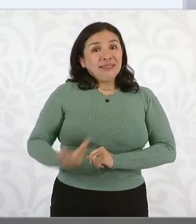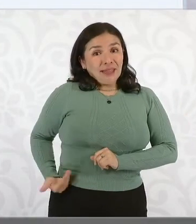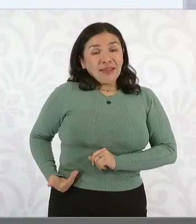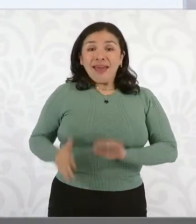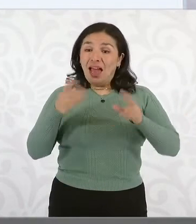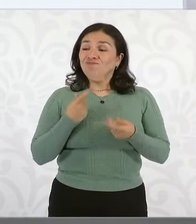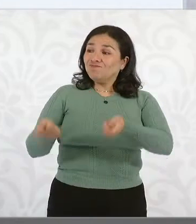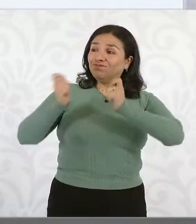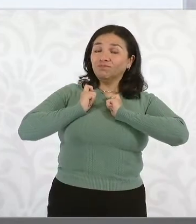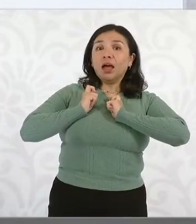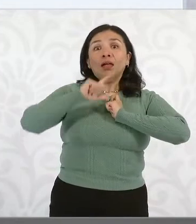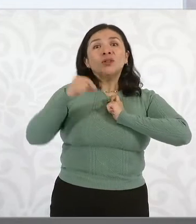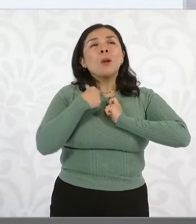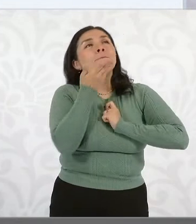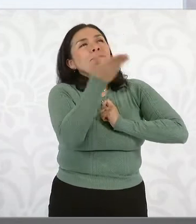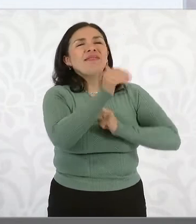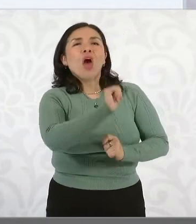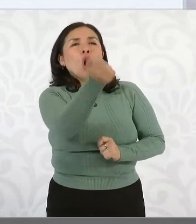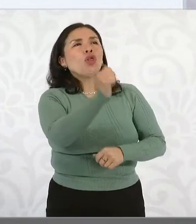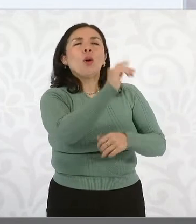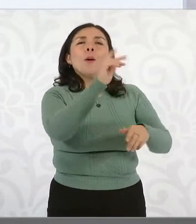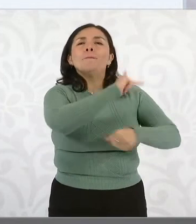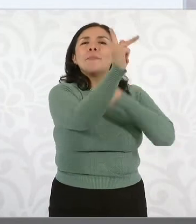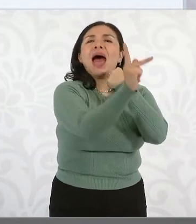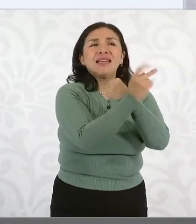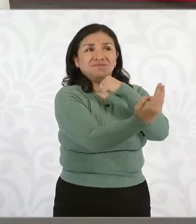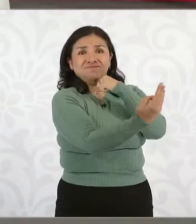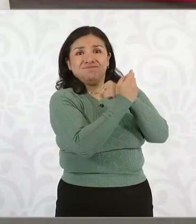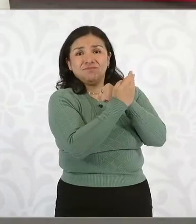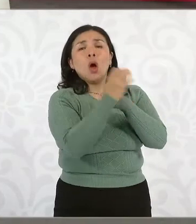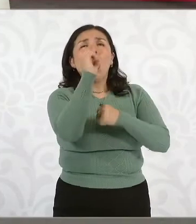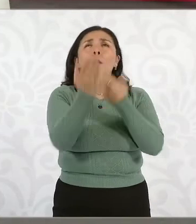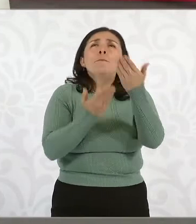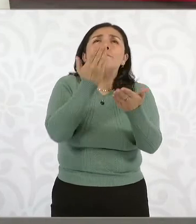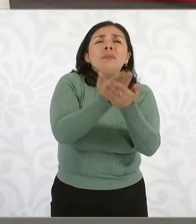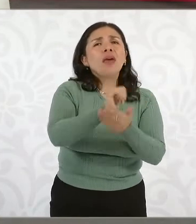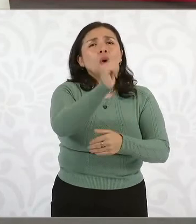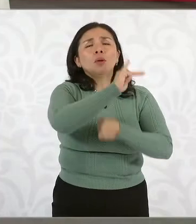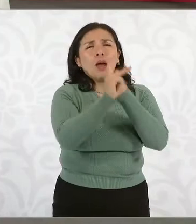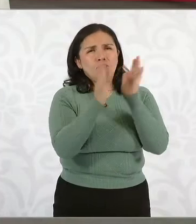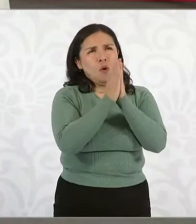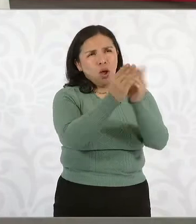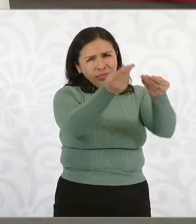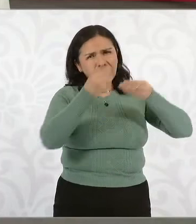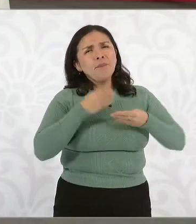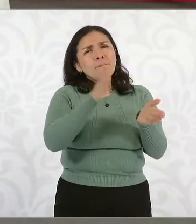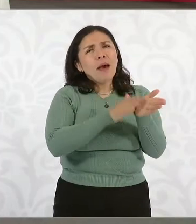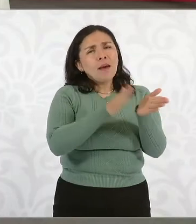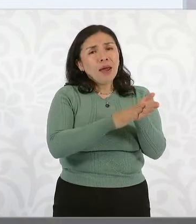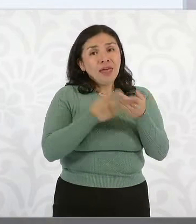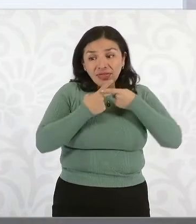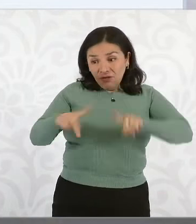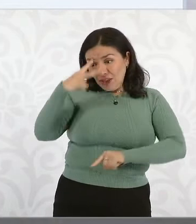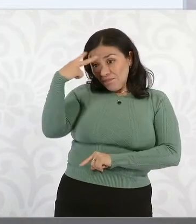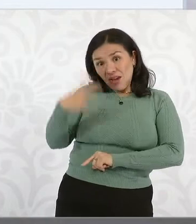otra nacionalidad, ni invocar ante autoridad extranjera una nacionalidad distinta de la